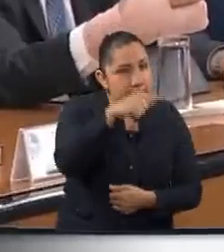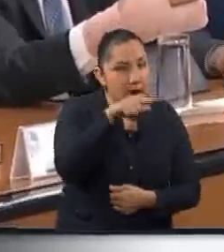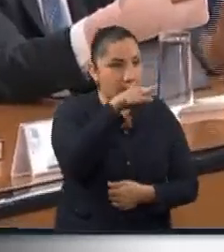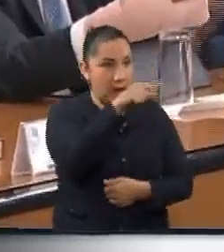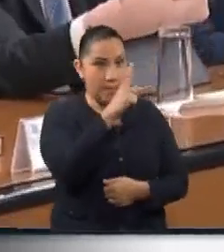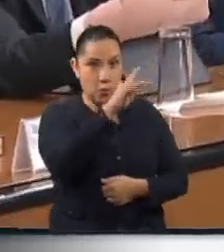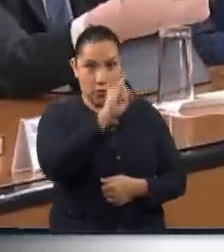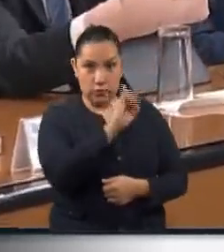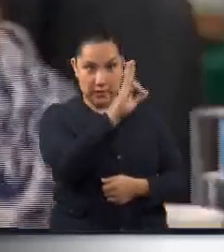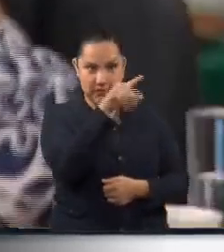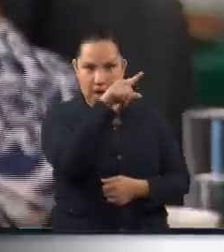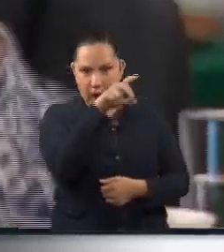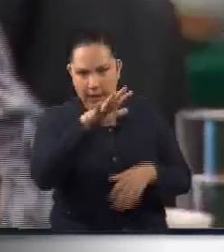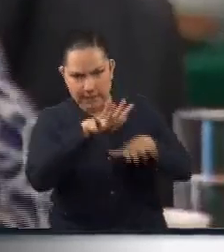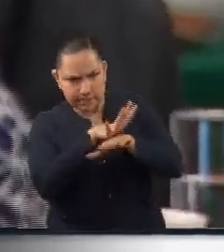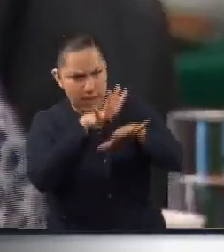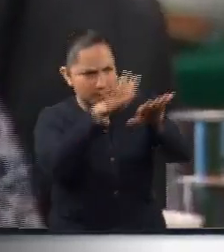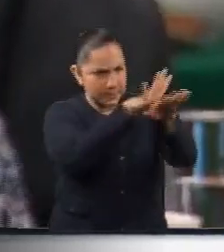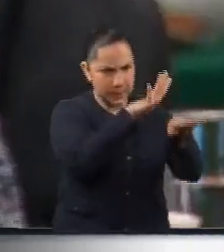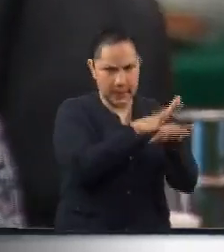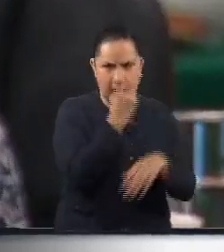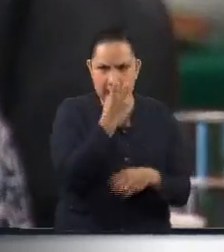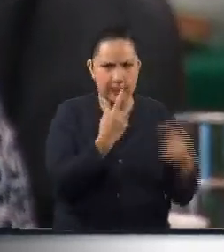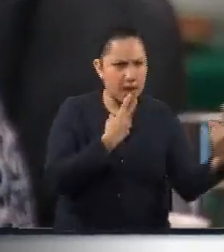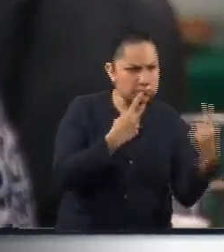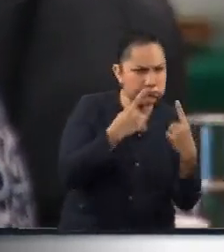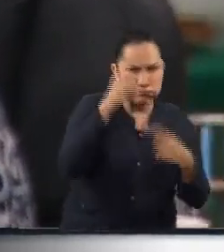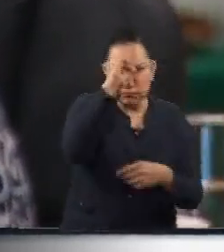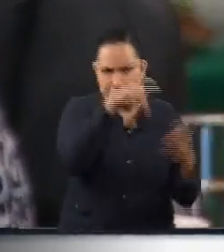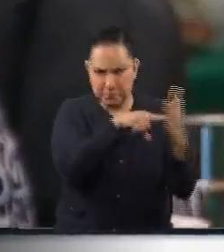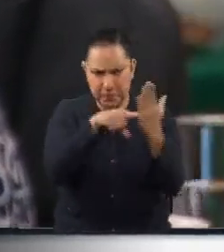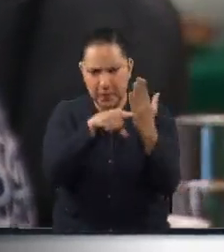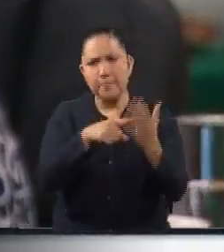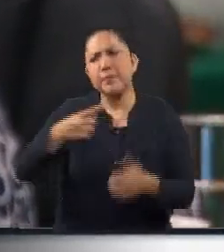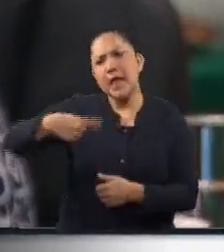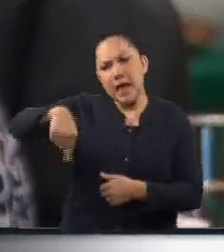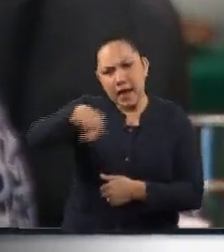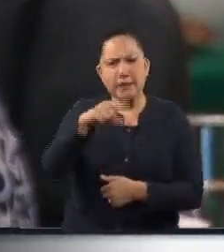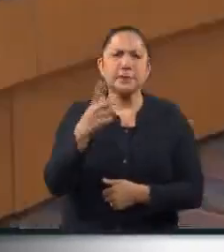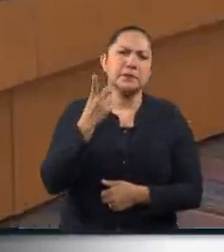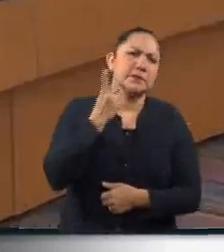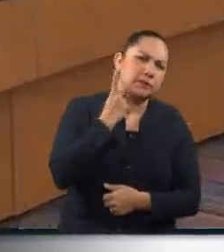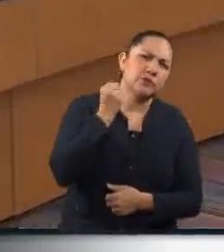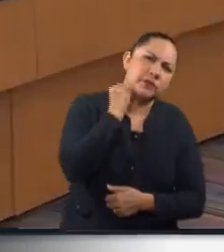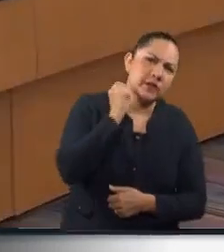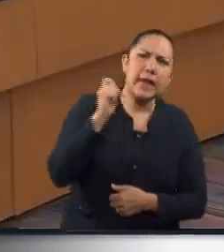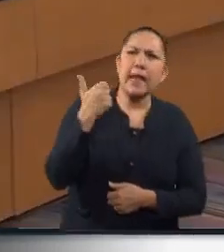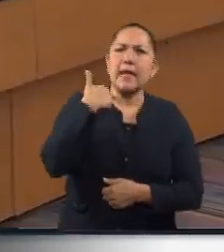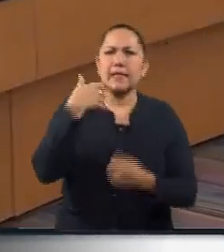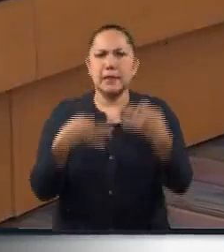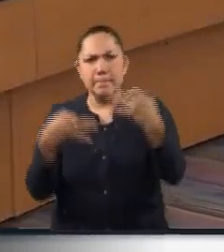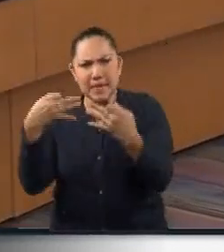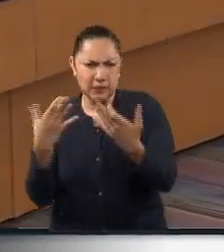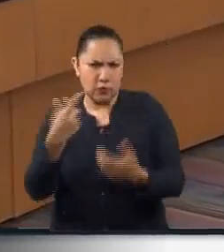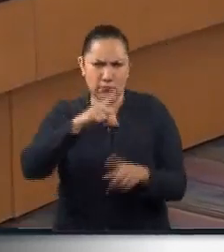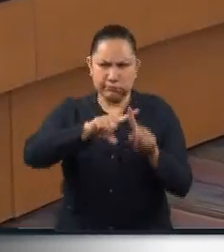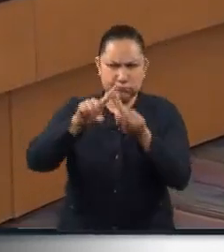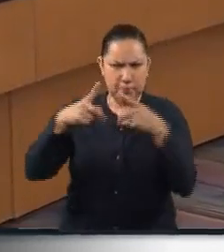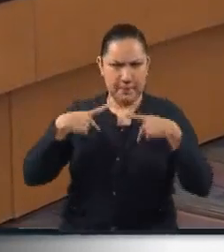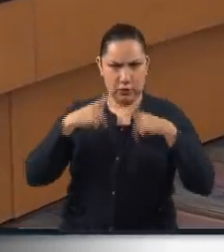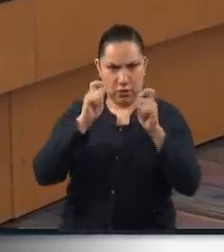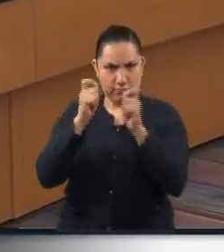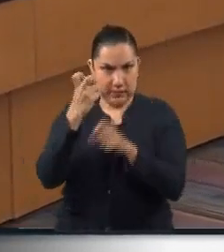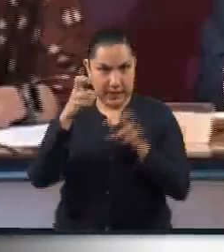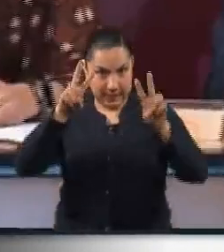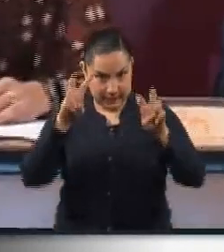poder judicial legisladoras legisladores exministros y especialistas en la materia se pronunciaron en torno al marco constitucional